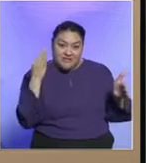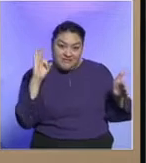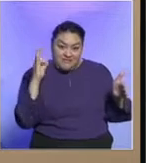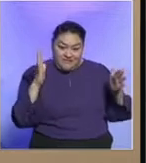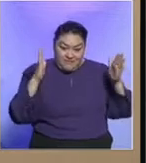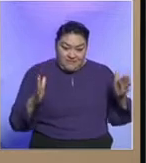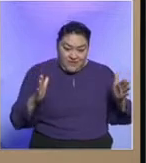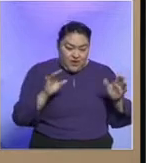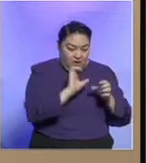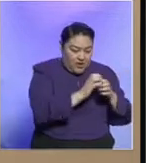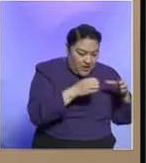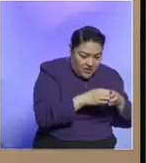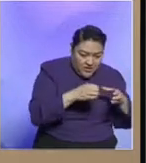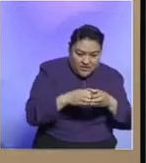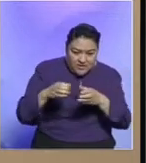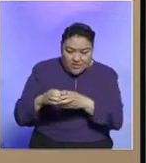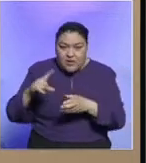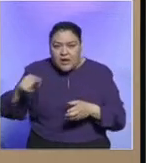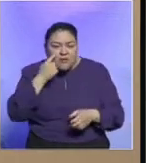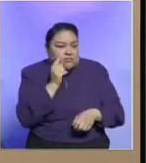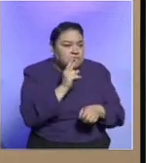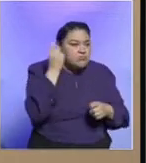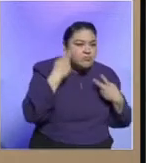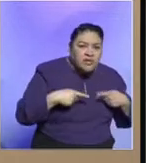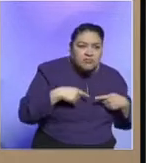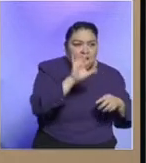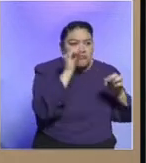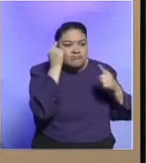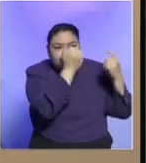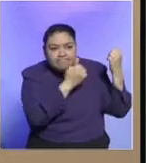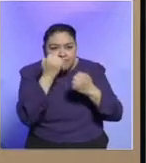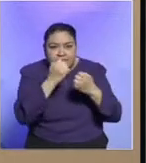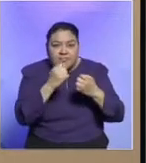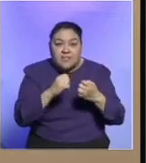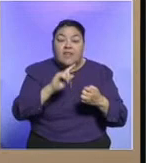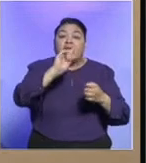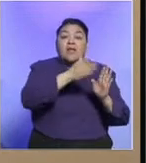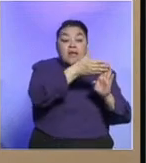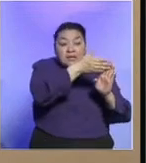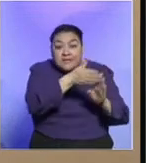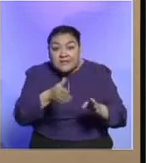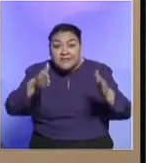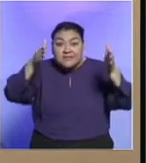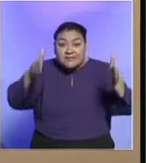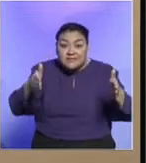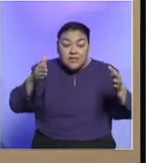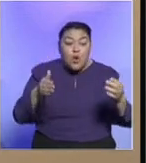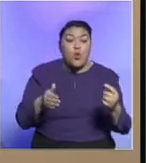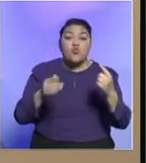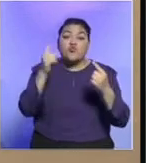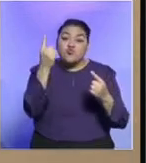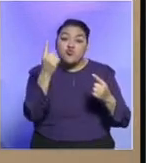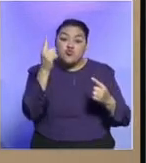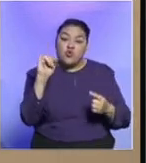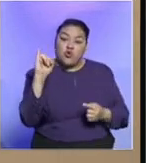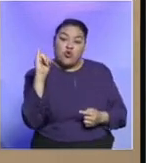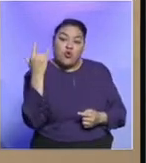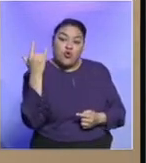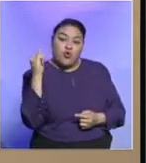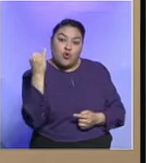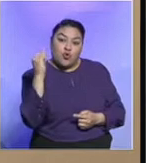que deberá celebrarse el primer domingo de junio del año